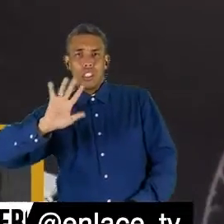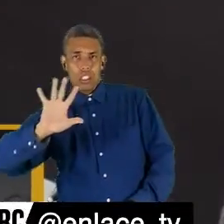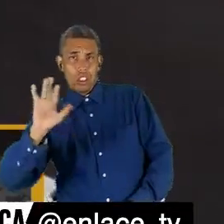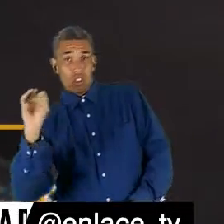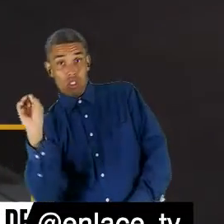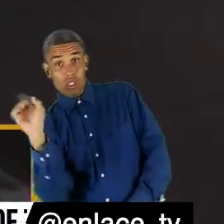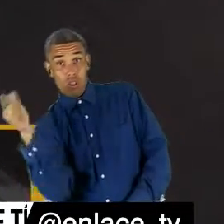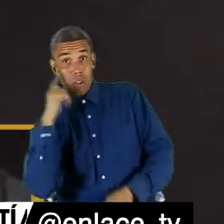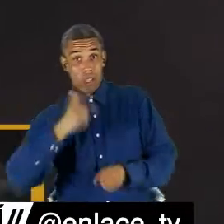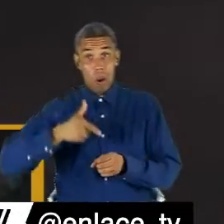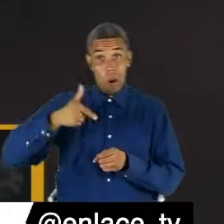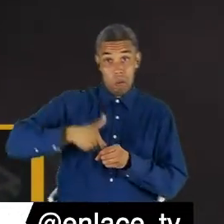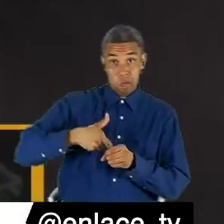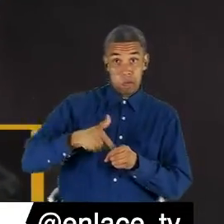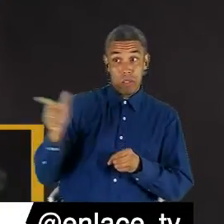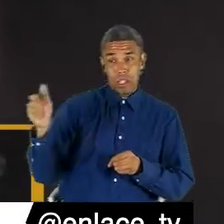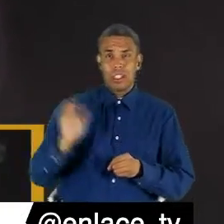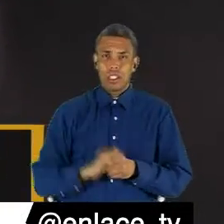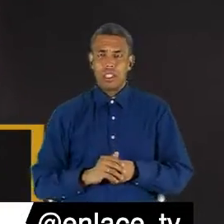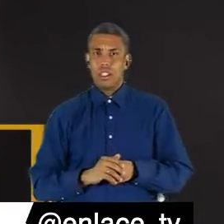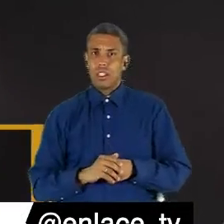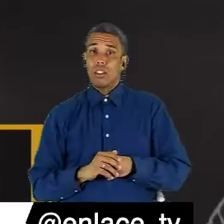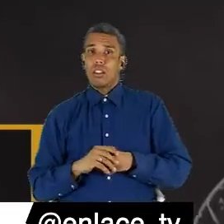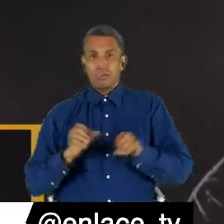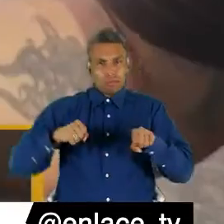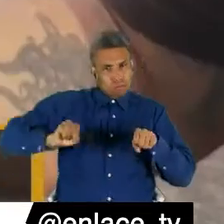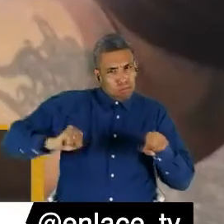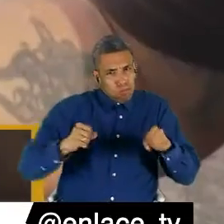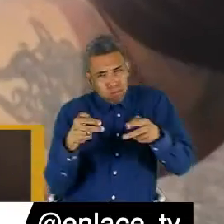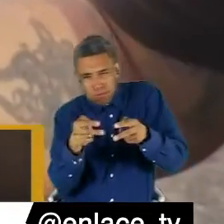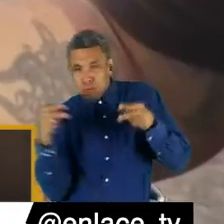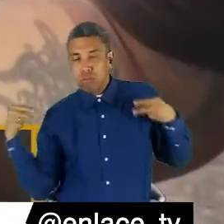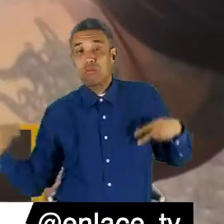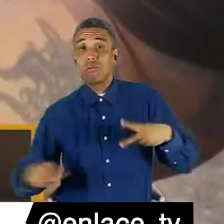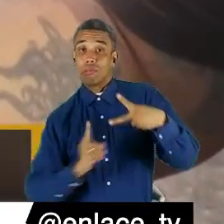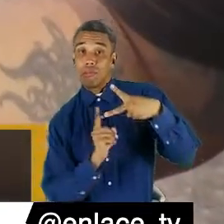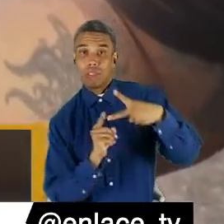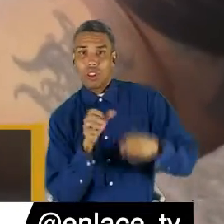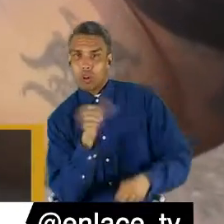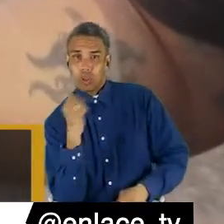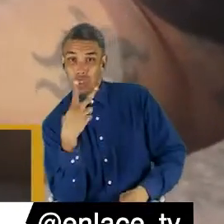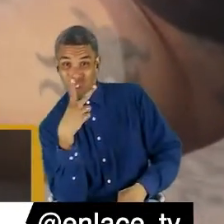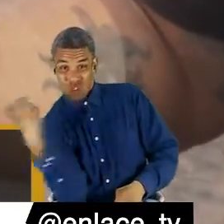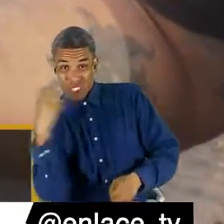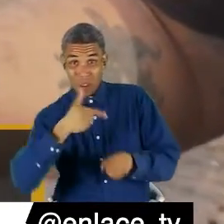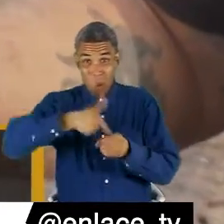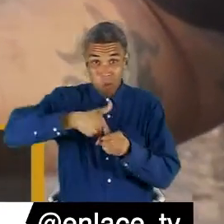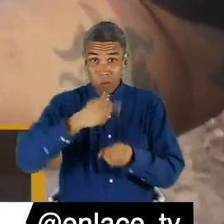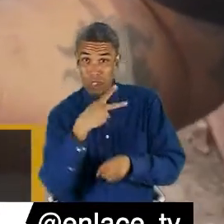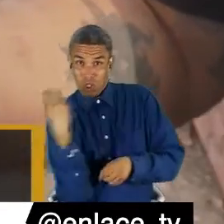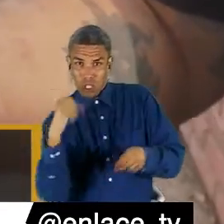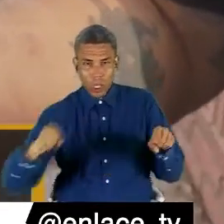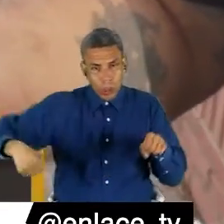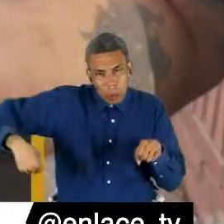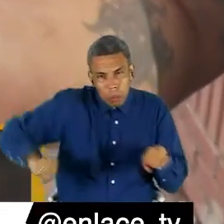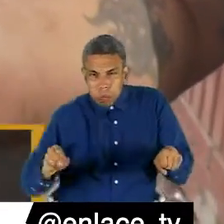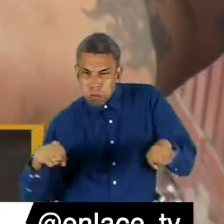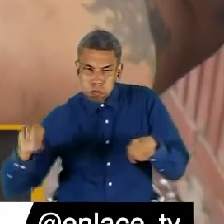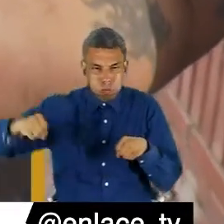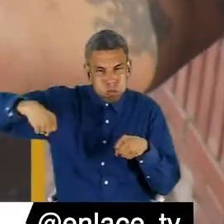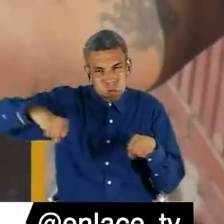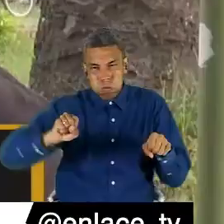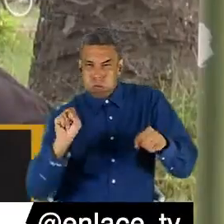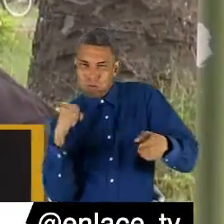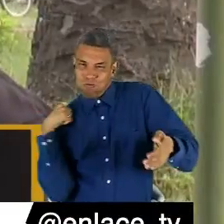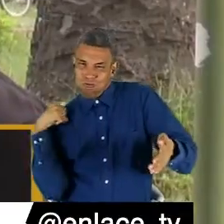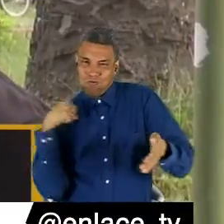porque nos fue muy bien con el favor de Dios, y en la categoría 200, en la arrancada hubo un percance, un